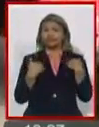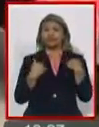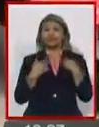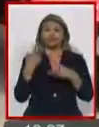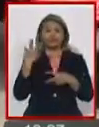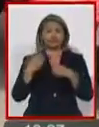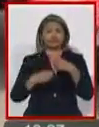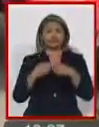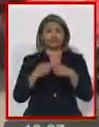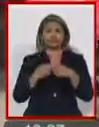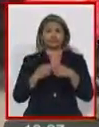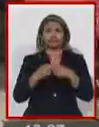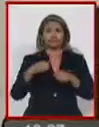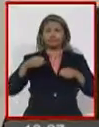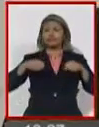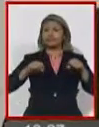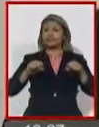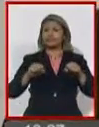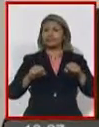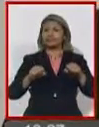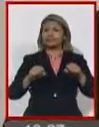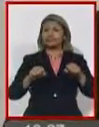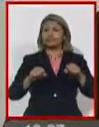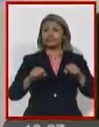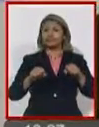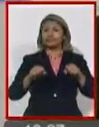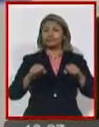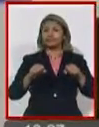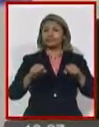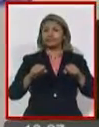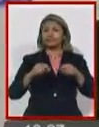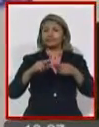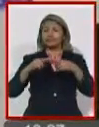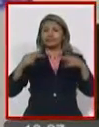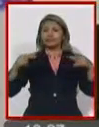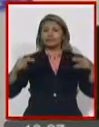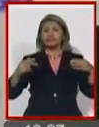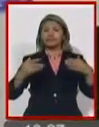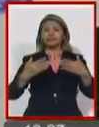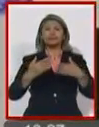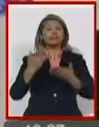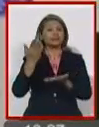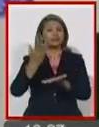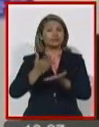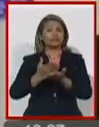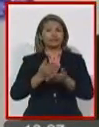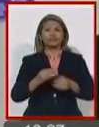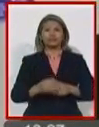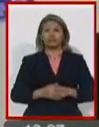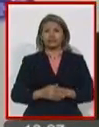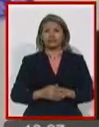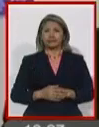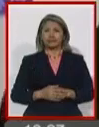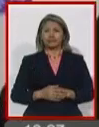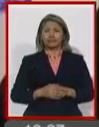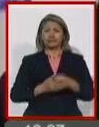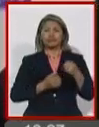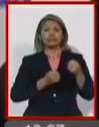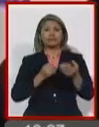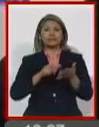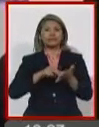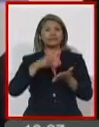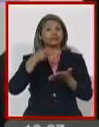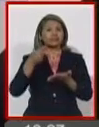un incidente con un motociclista. Se enganchó en uno de estos alambres que estaba puesto a manera de pasacalle y ha sufrido